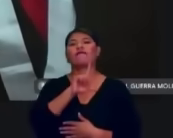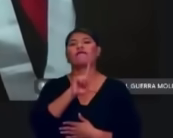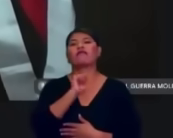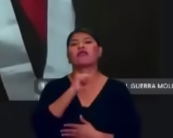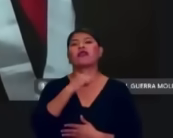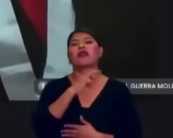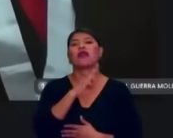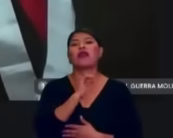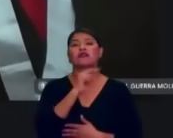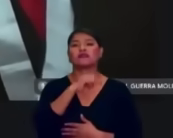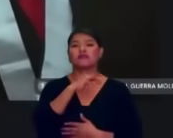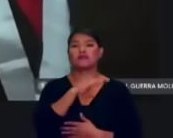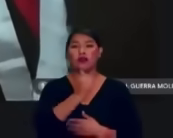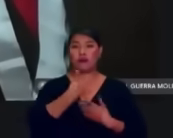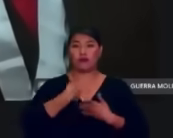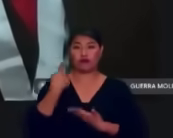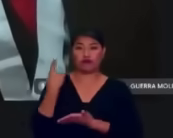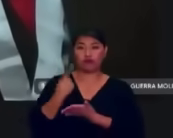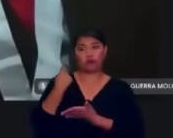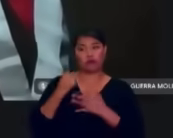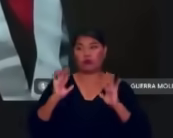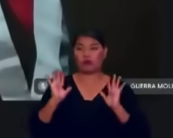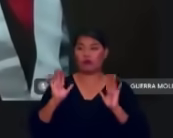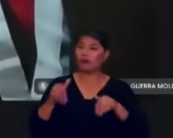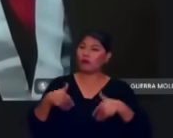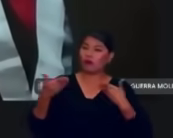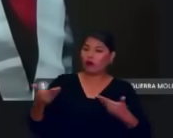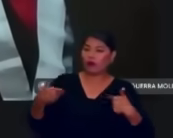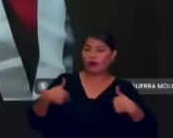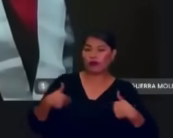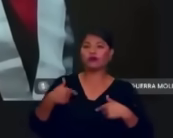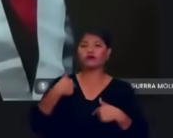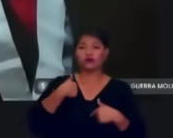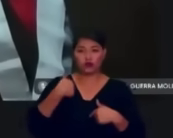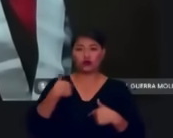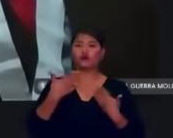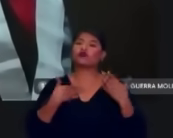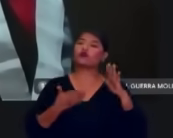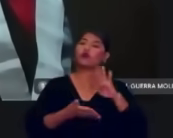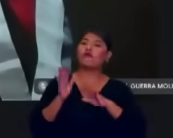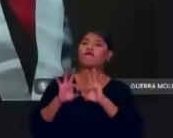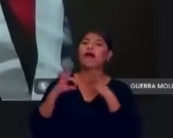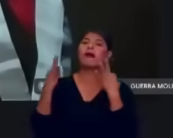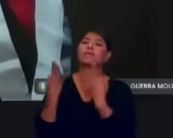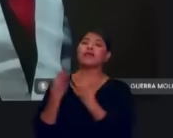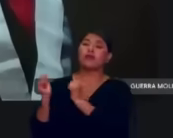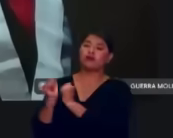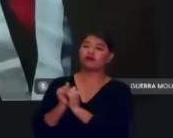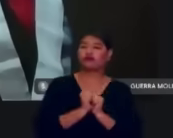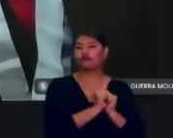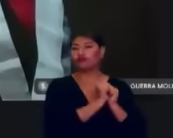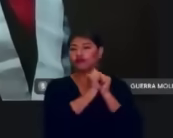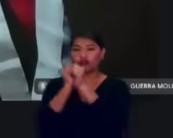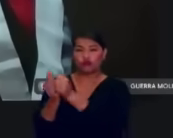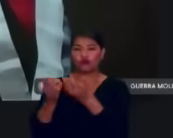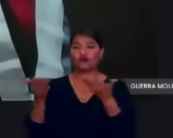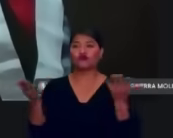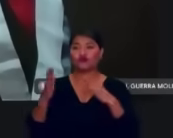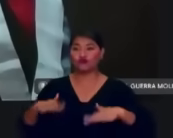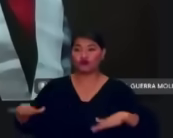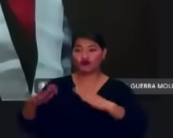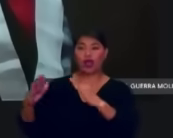flagrancia toda vez de que yo conducía a mi familia a la embajada de los